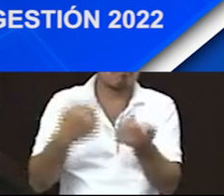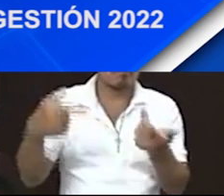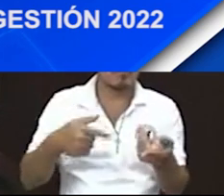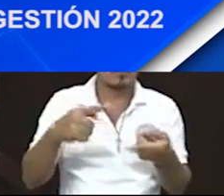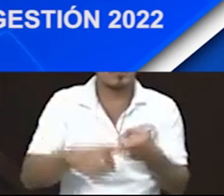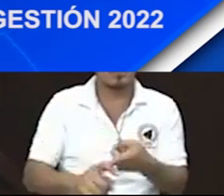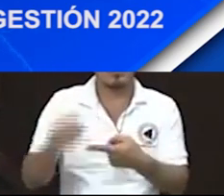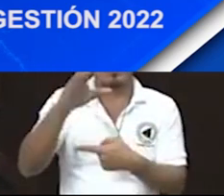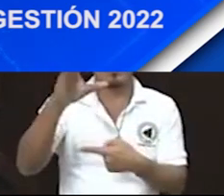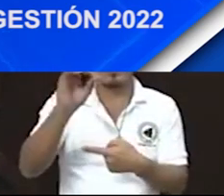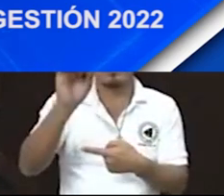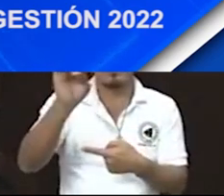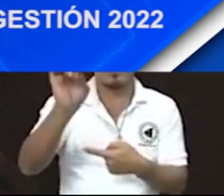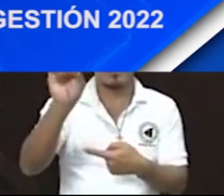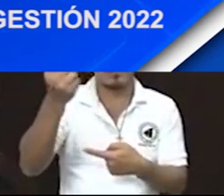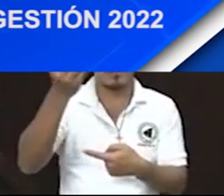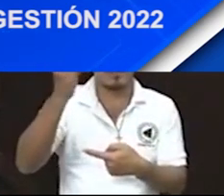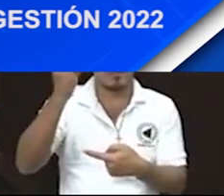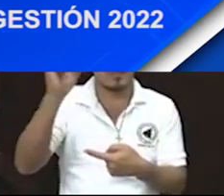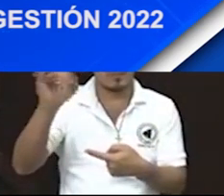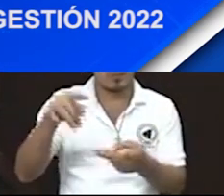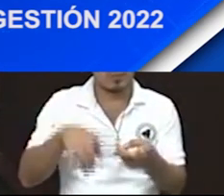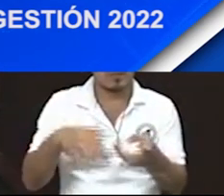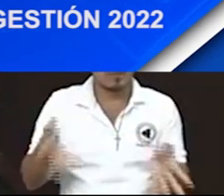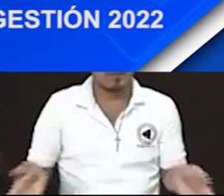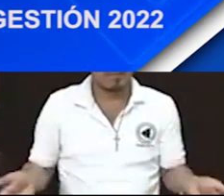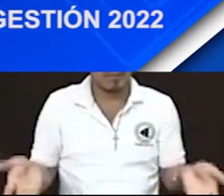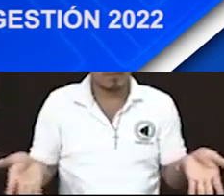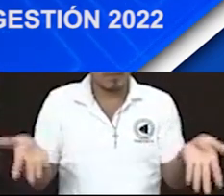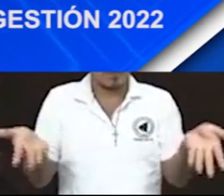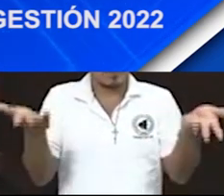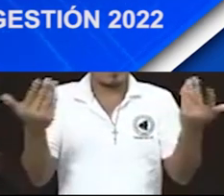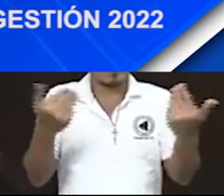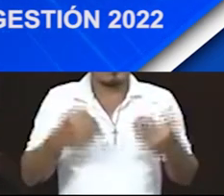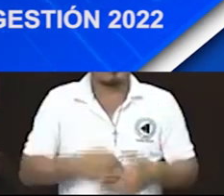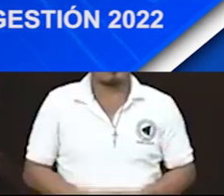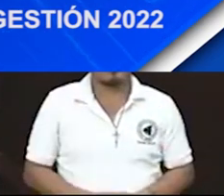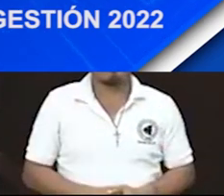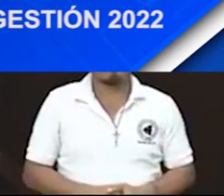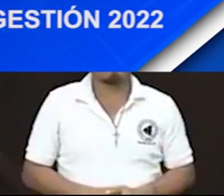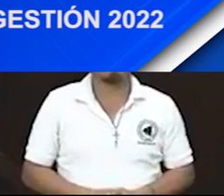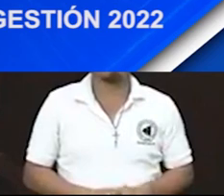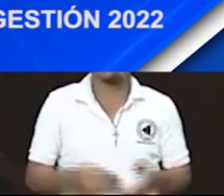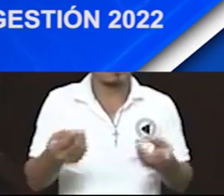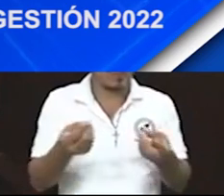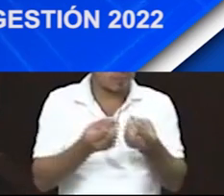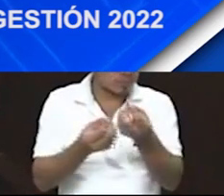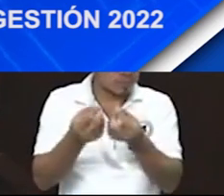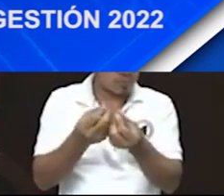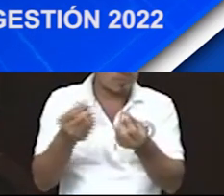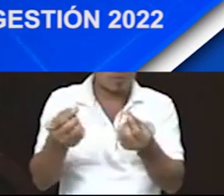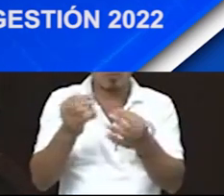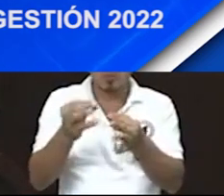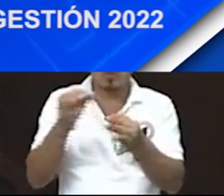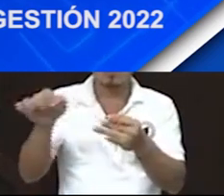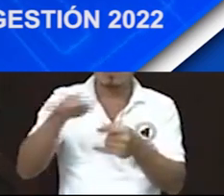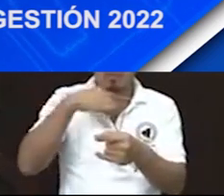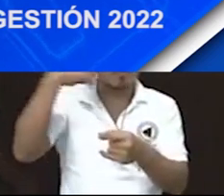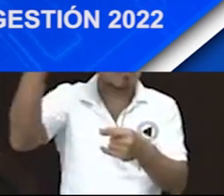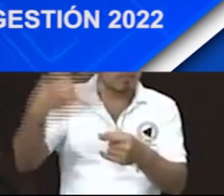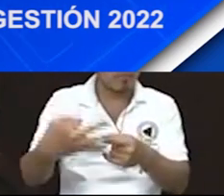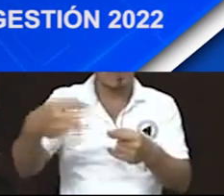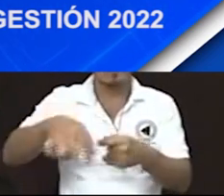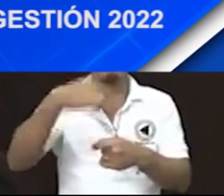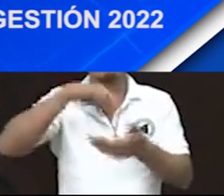concesionales, motiva la inversión de origen lícito y demuestra que el